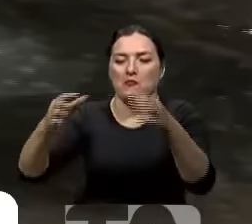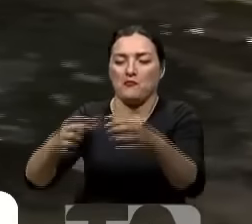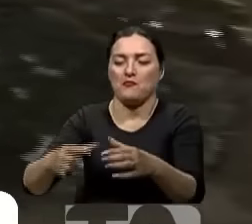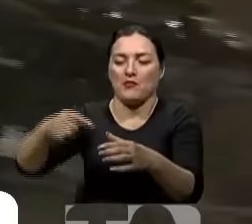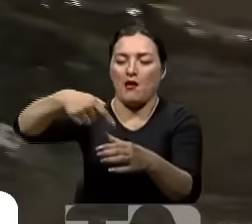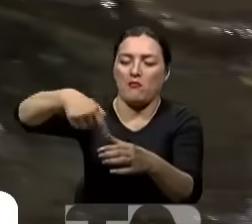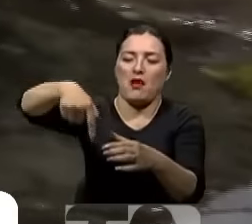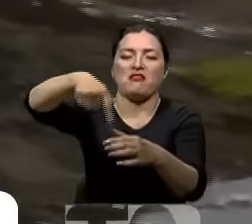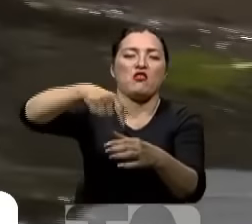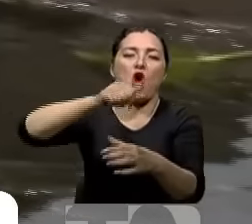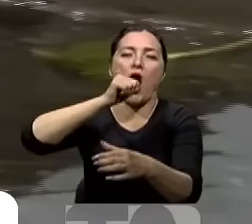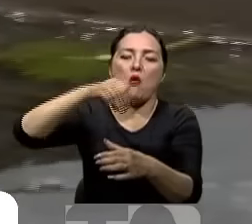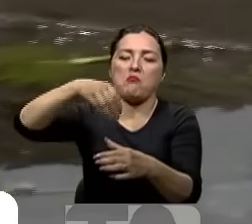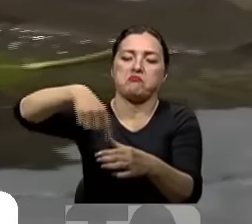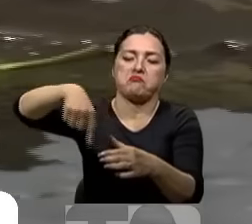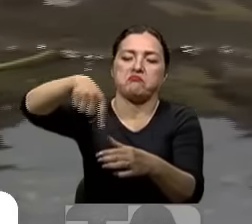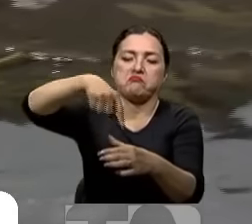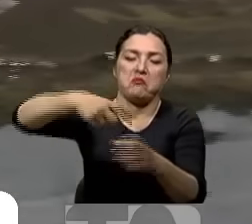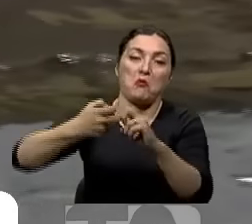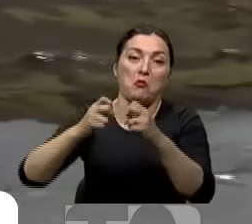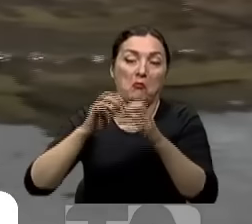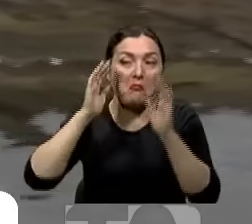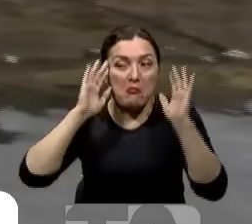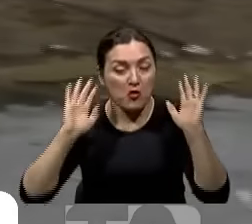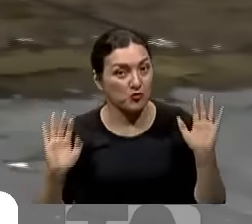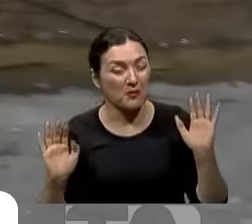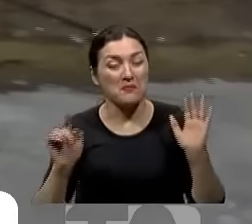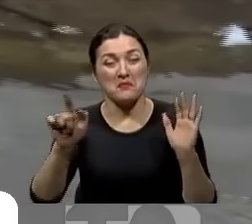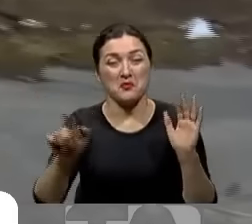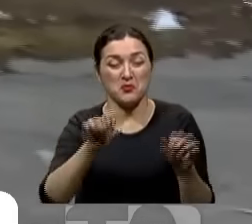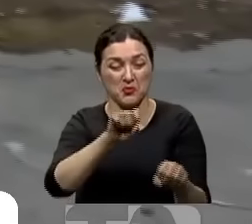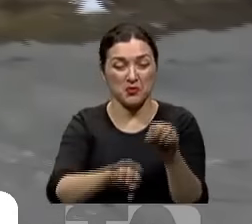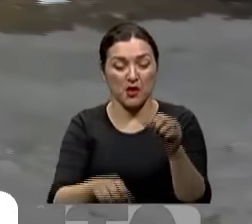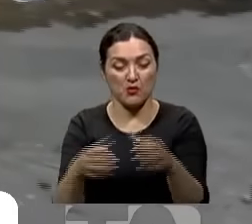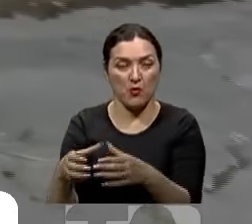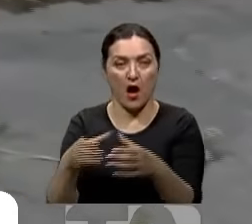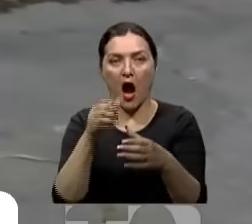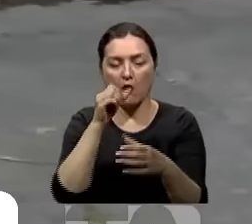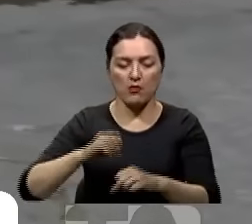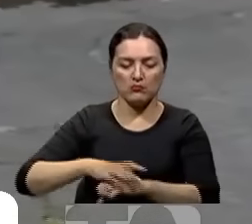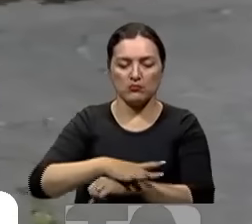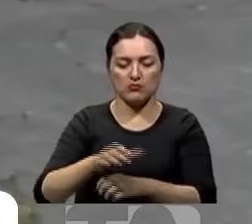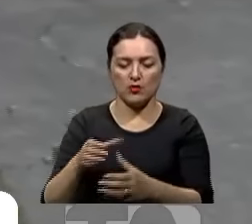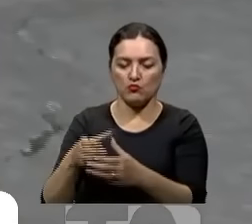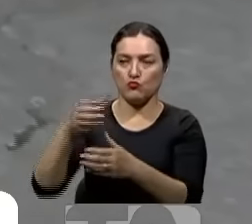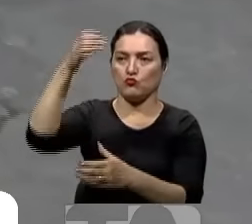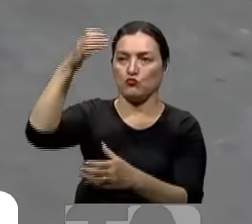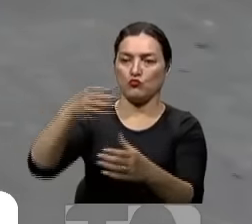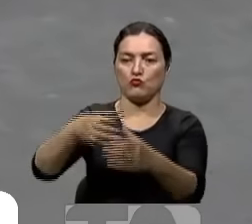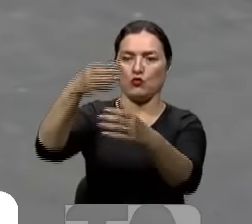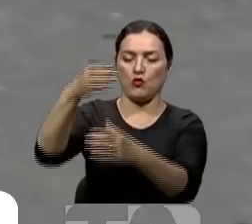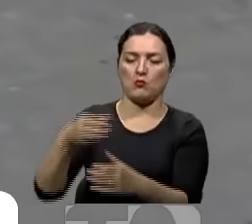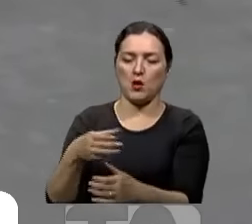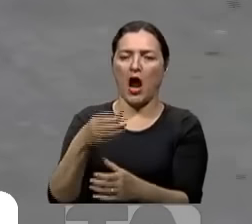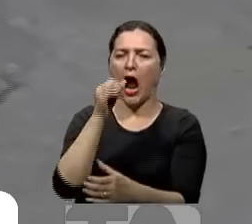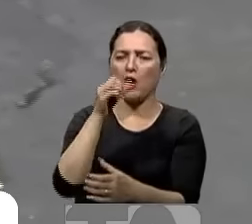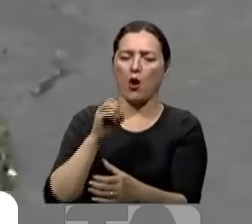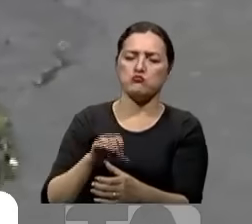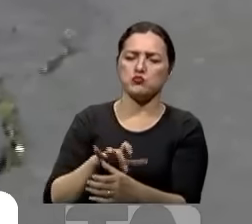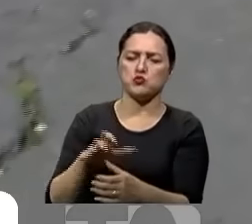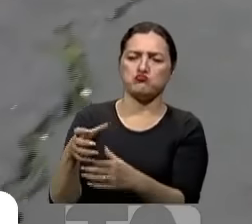Sí, sí nos preocupa porque puede haber aquí daños hacia las columnas, como comienzan a humedecerse. No es una casa grande, pero le puede afectar